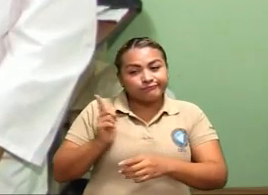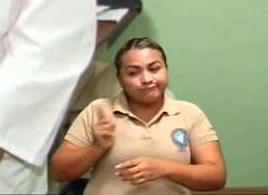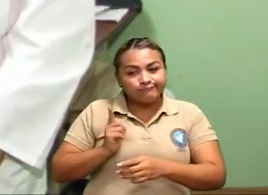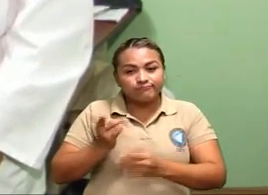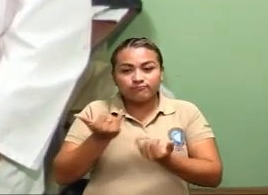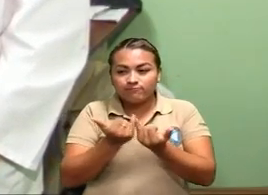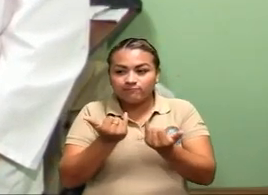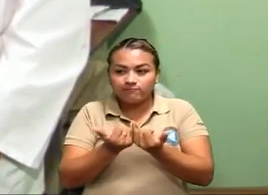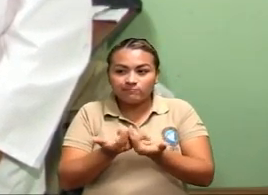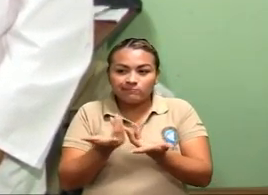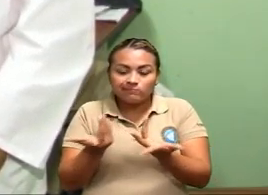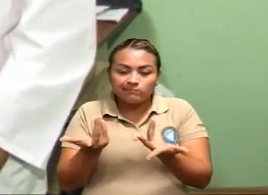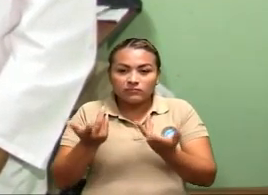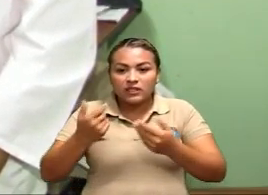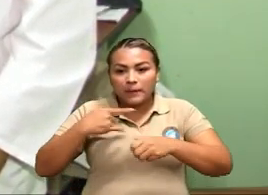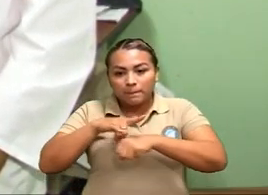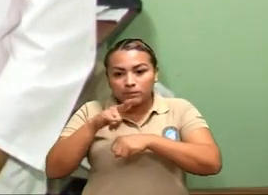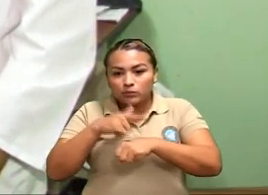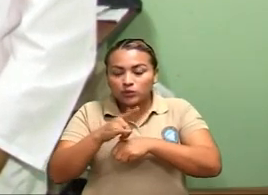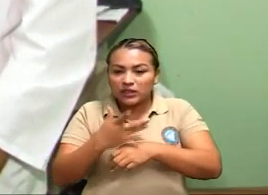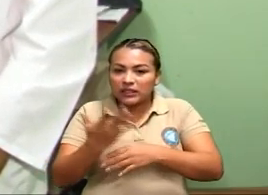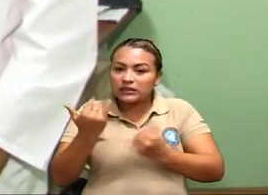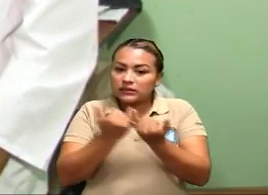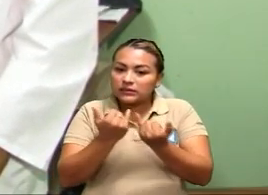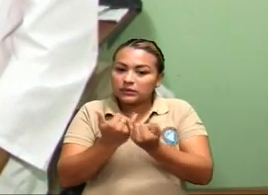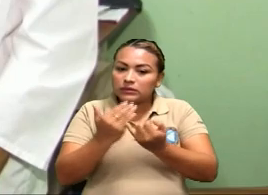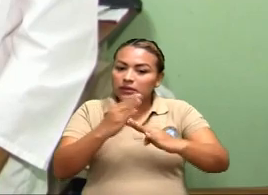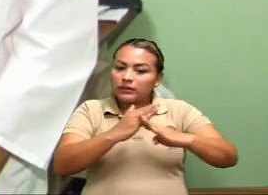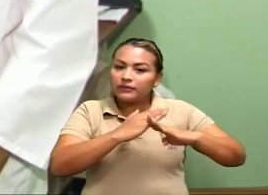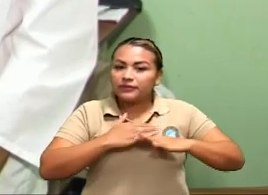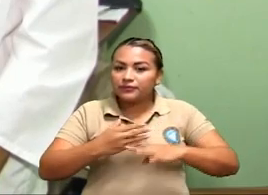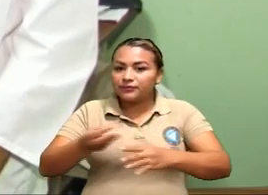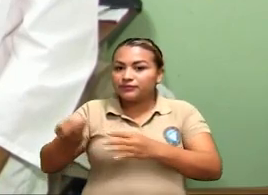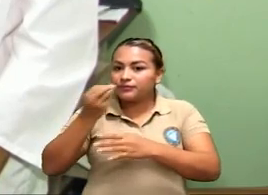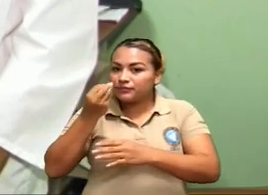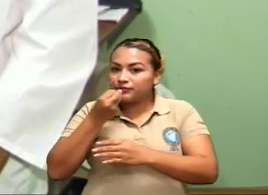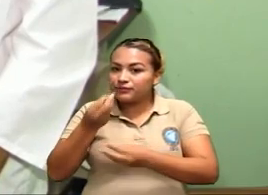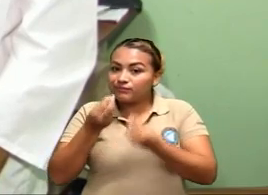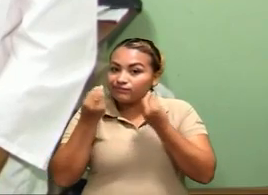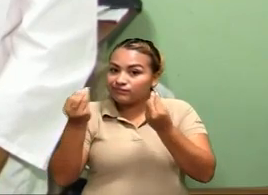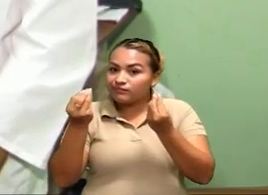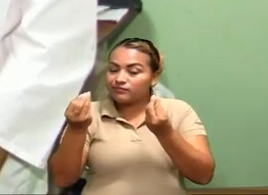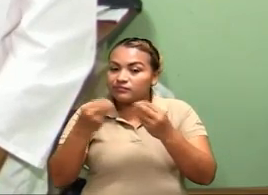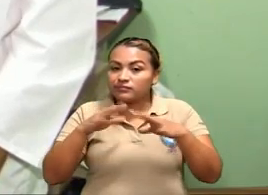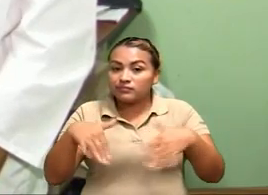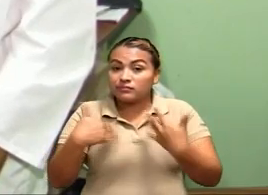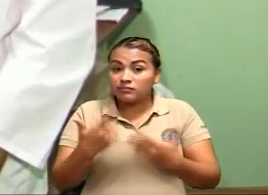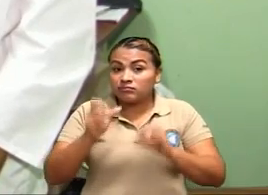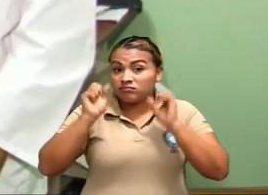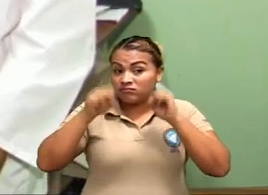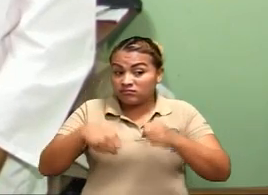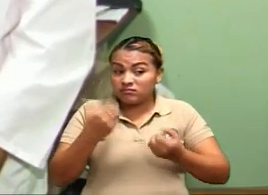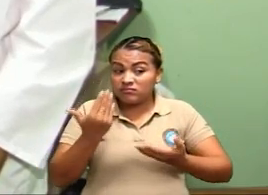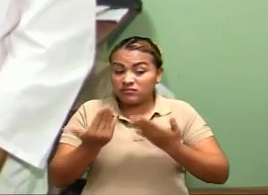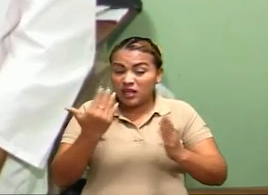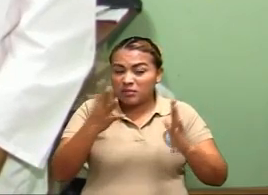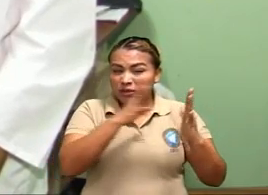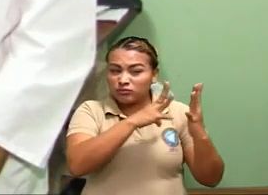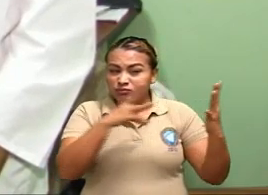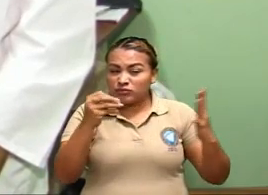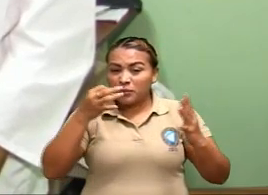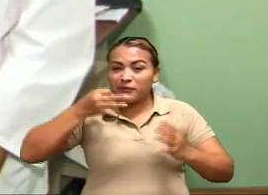También, es decir, tengo pronóstico, tengo la posibilidad de llegar como él, porque tengo